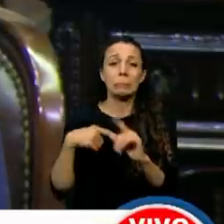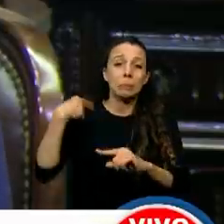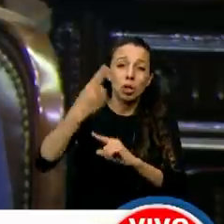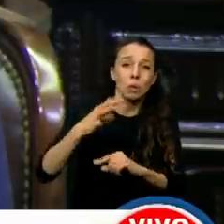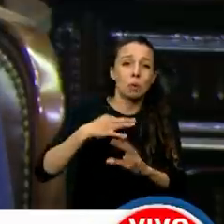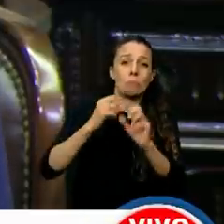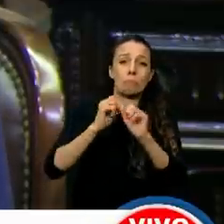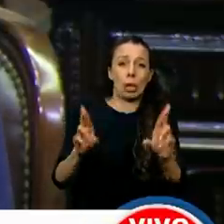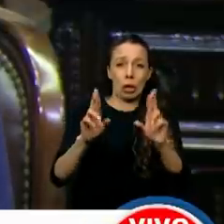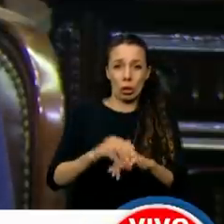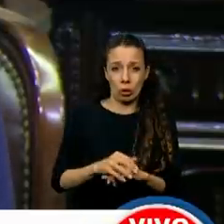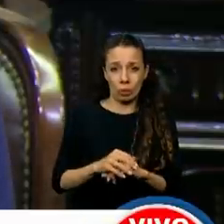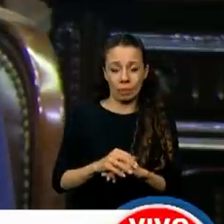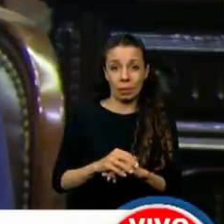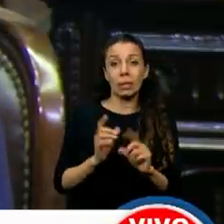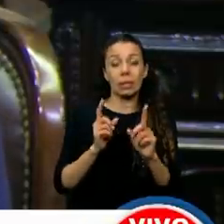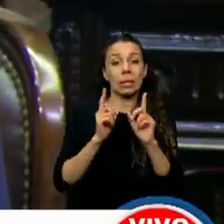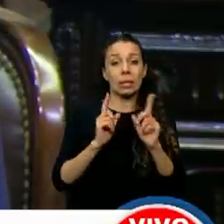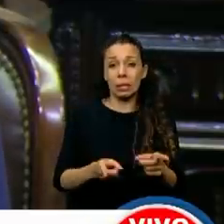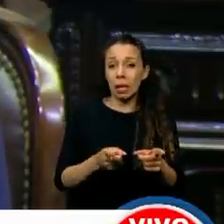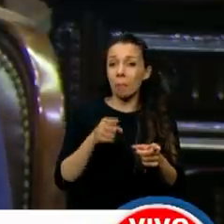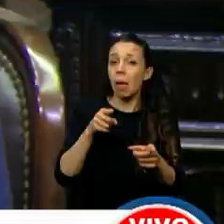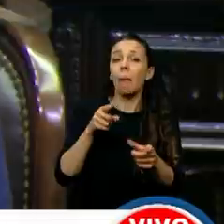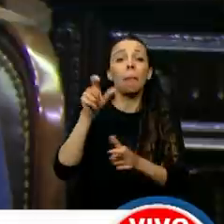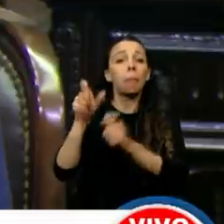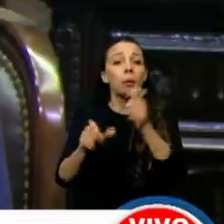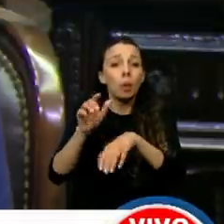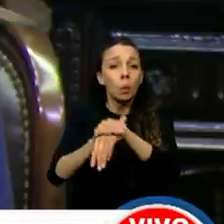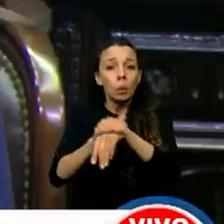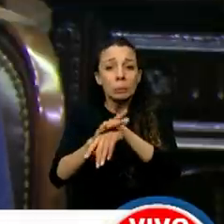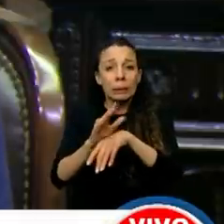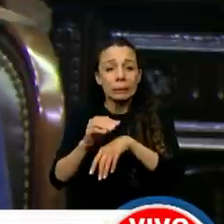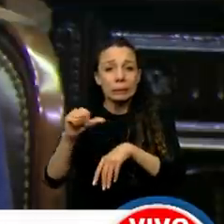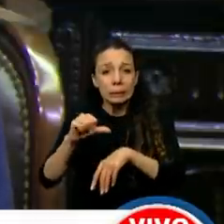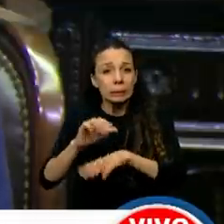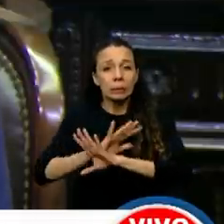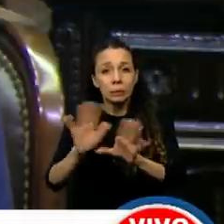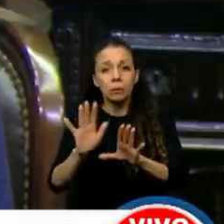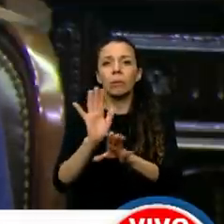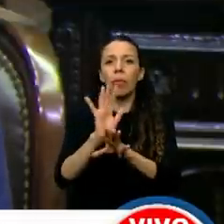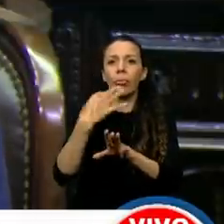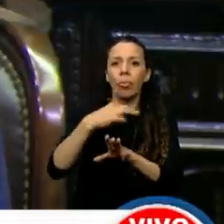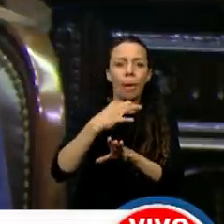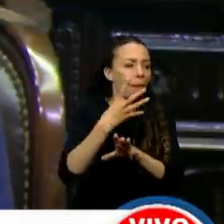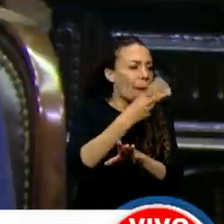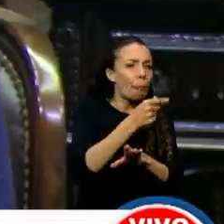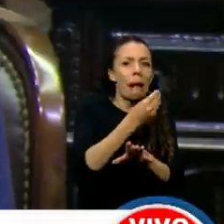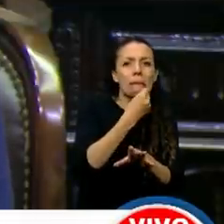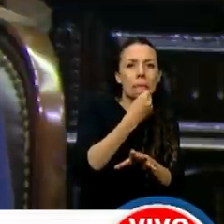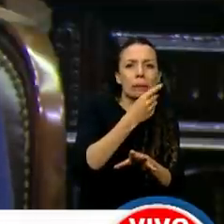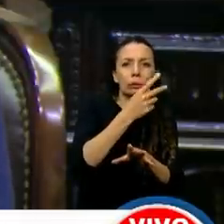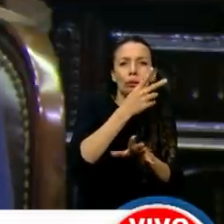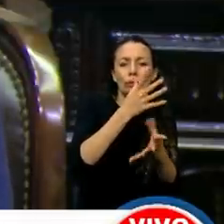hecho repercutir en los cambios de alimentos dejando que muchas familias dejen de pagar la obra